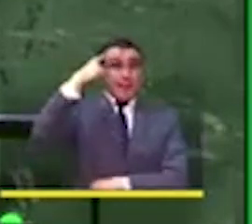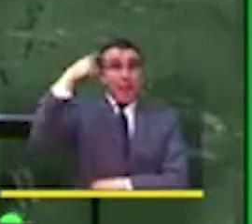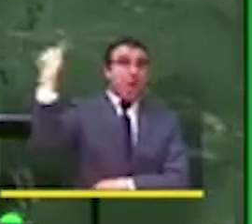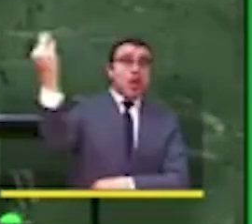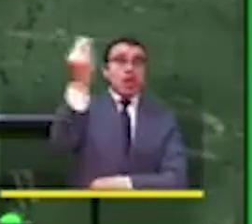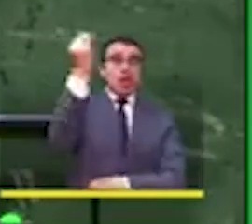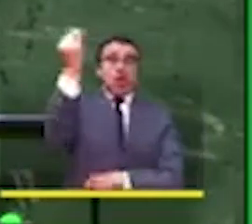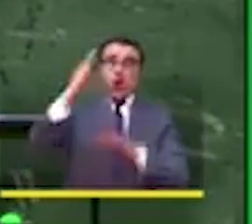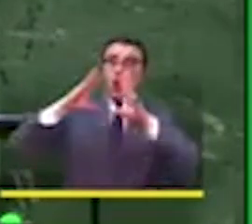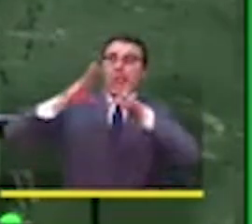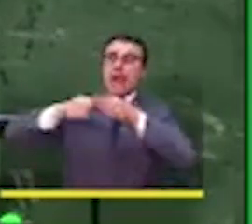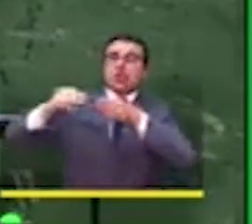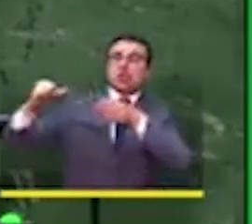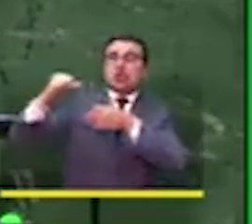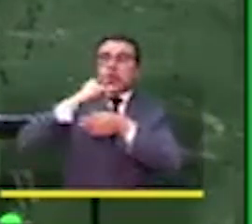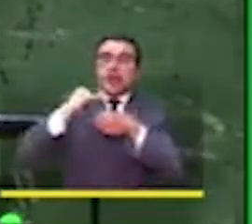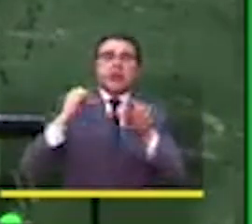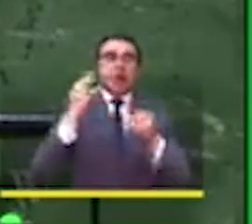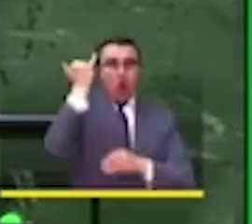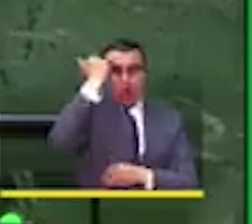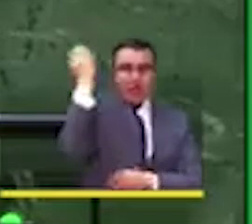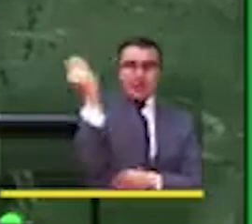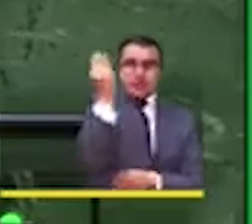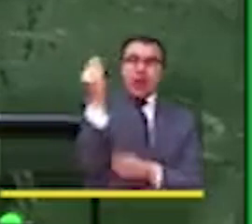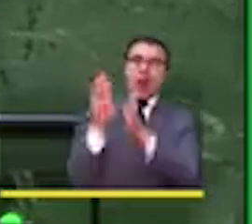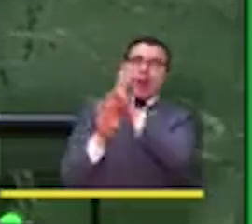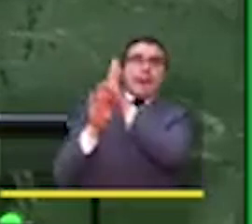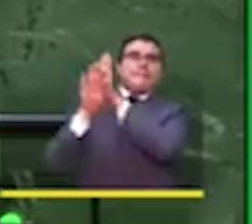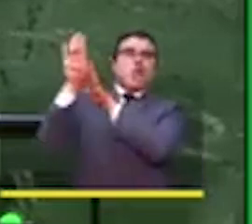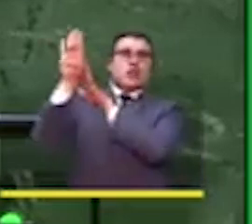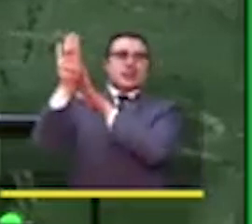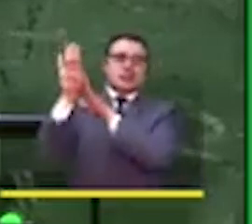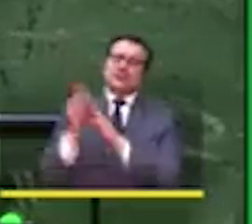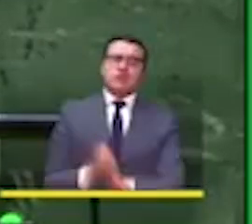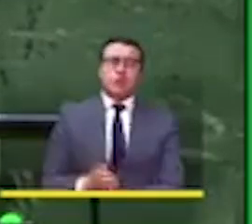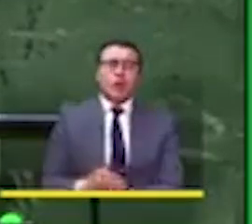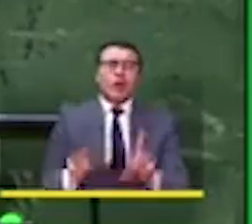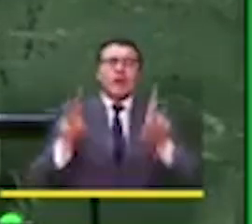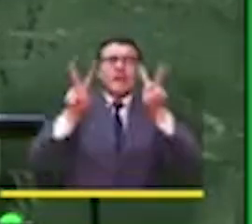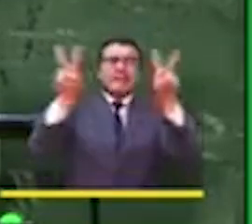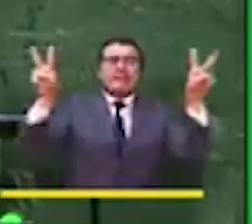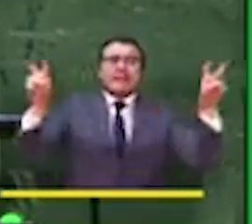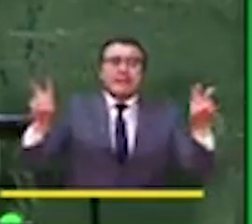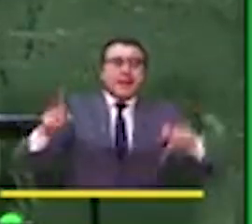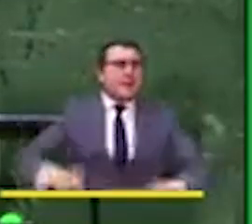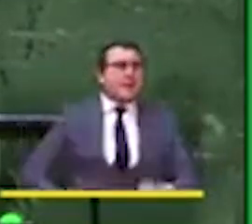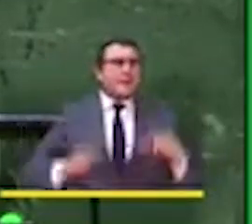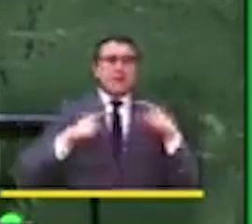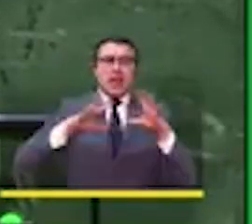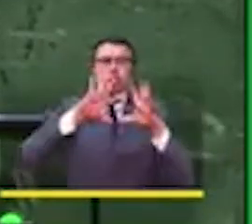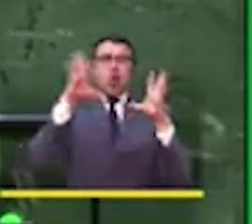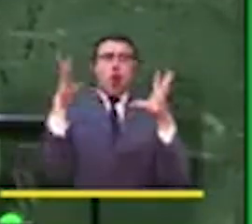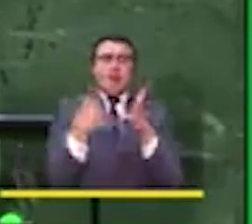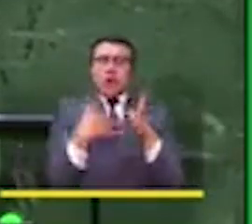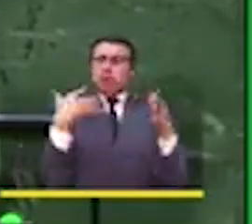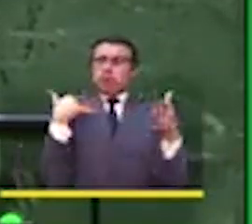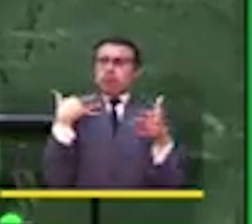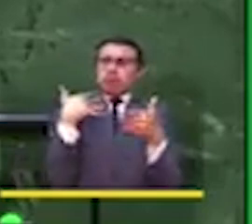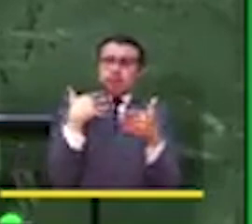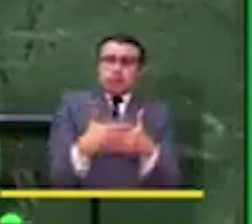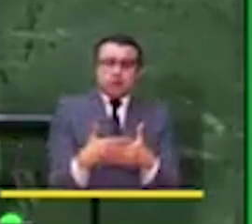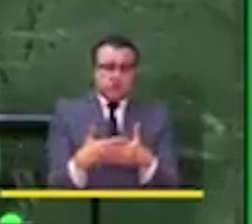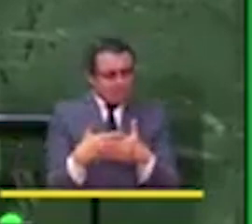de progresistas, sino que era un asunto en donde se iba el tiempo de la vida en el planeta.